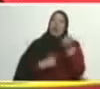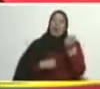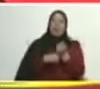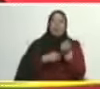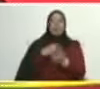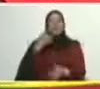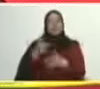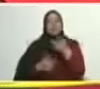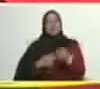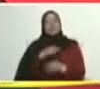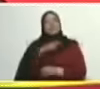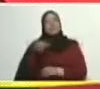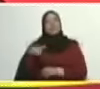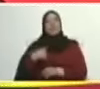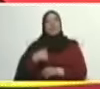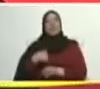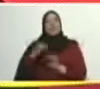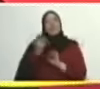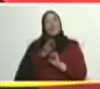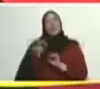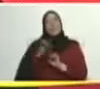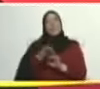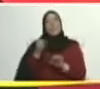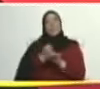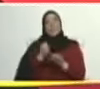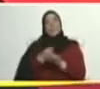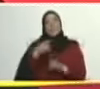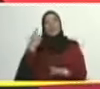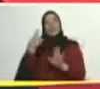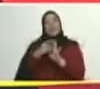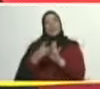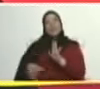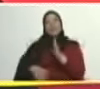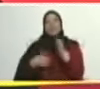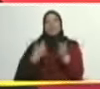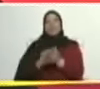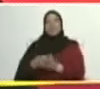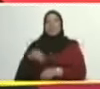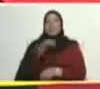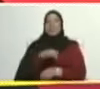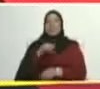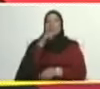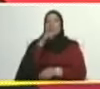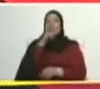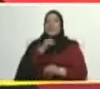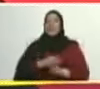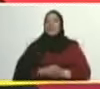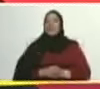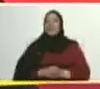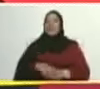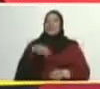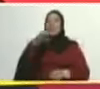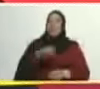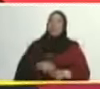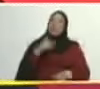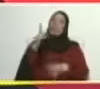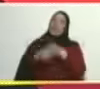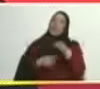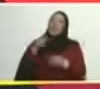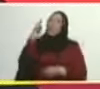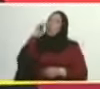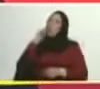sensatez y a los principios básicos del derecho internacional, tantas veces mellado, desde el Estado Plurinacional de